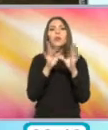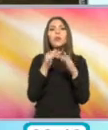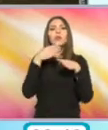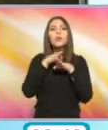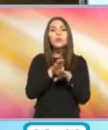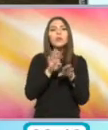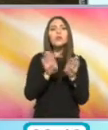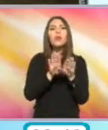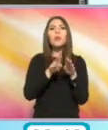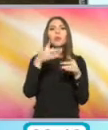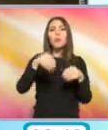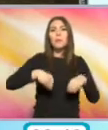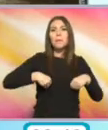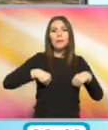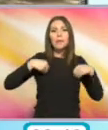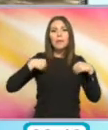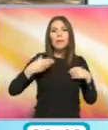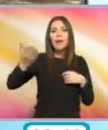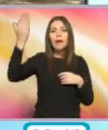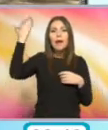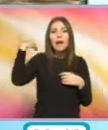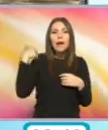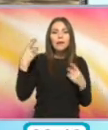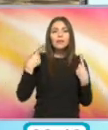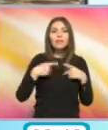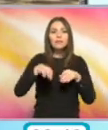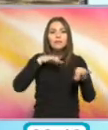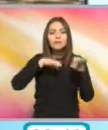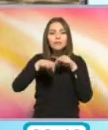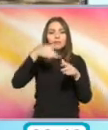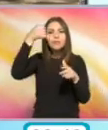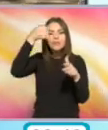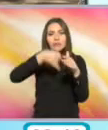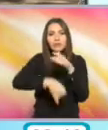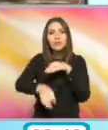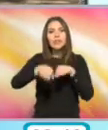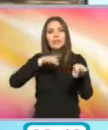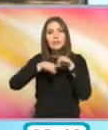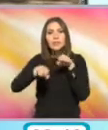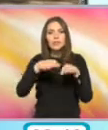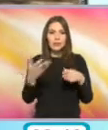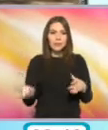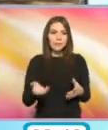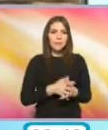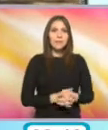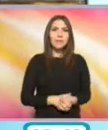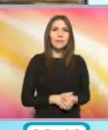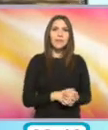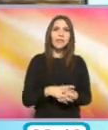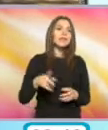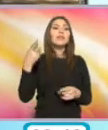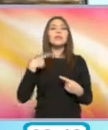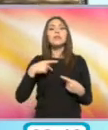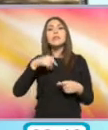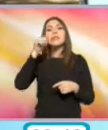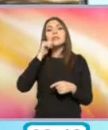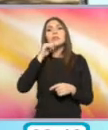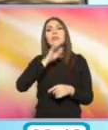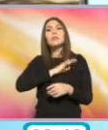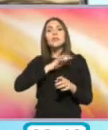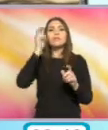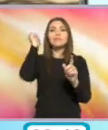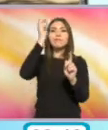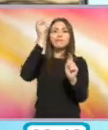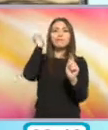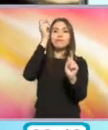mineros, ¿no? Con Sí. la experiencia nada más de ir bajando, Bueno, como bajando, vivían, no. bajando y Divertido. Como meterte. dirían, no, porque los Bueno. pobres se afanaban a romper para Bueno, poder pero sacar